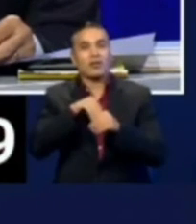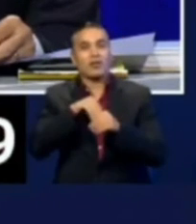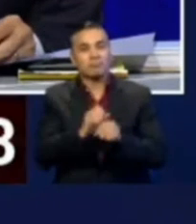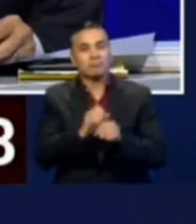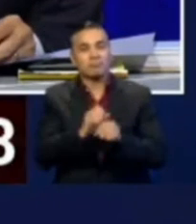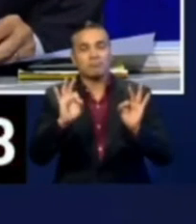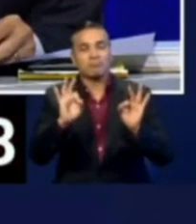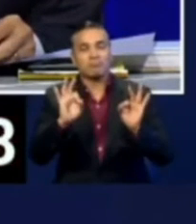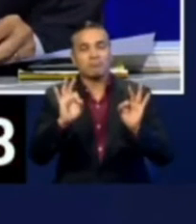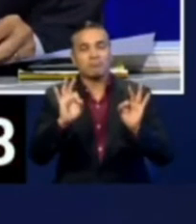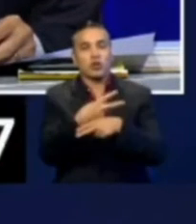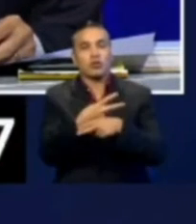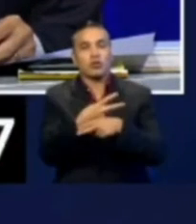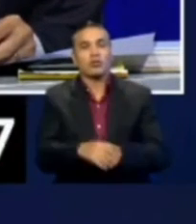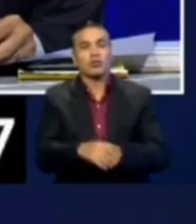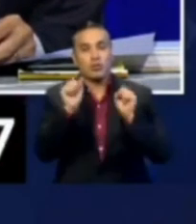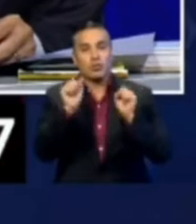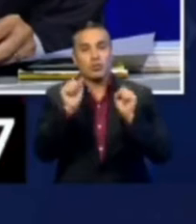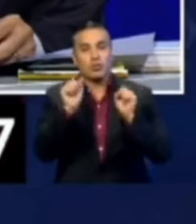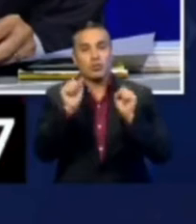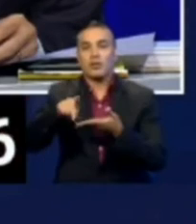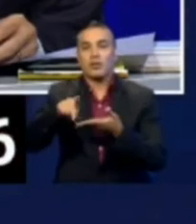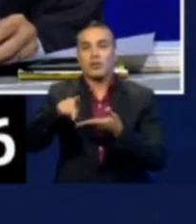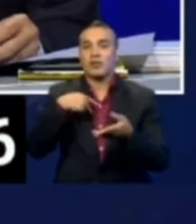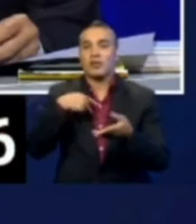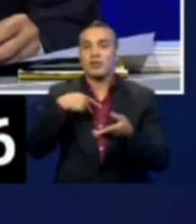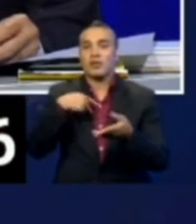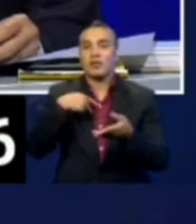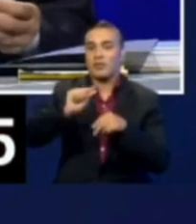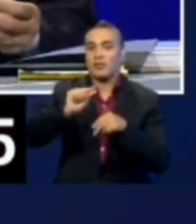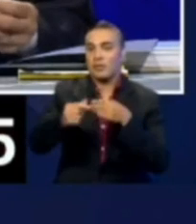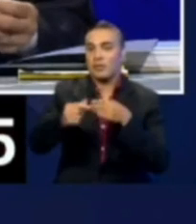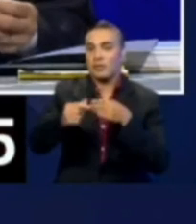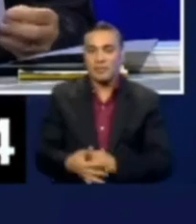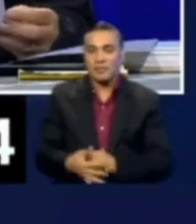incorpore a la actividad productiva y pueda pagar ese crédito educativo.